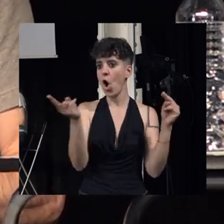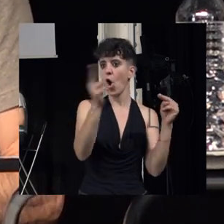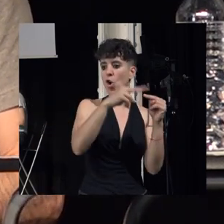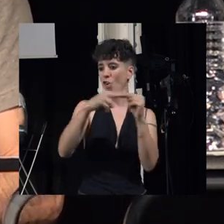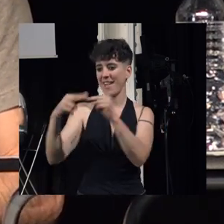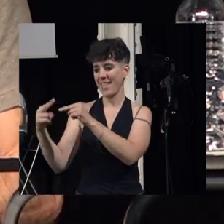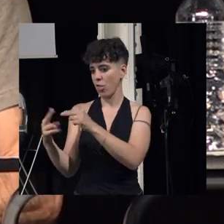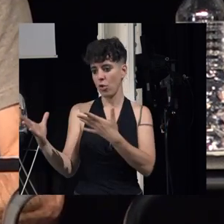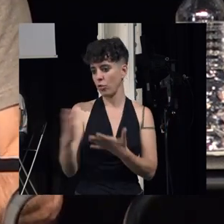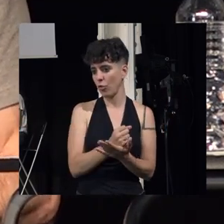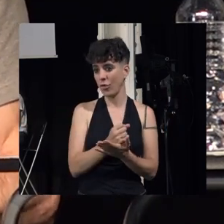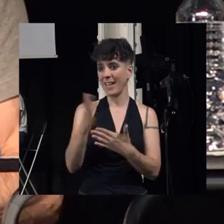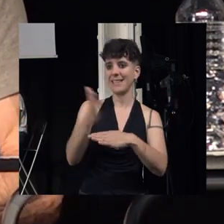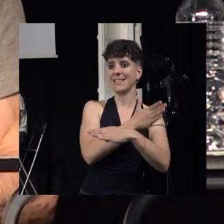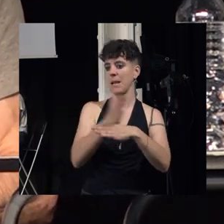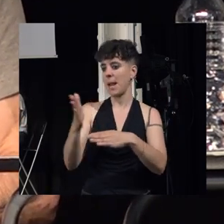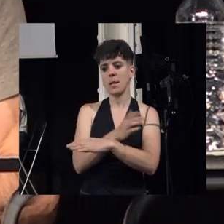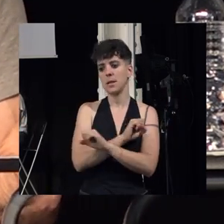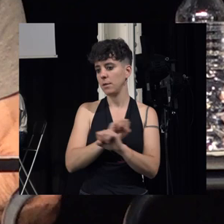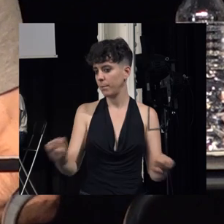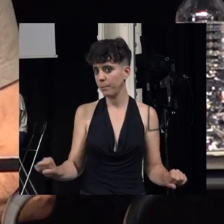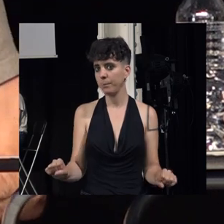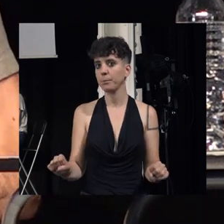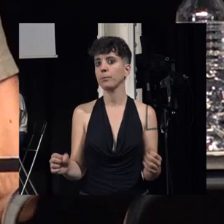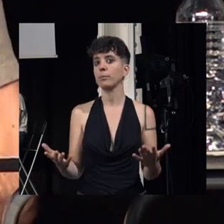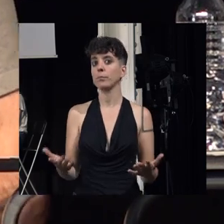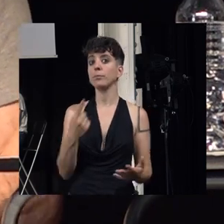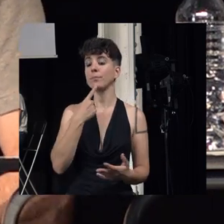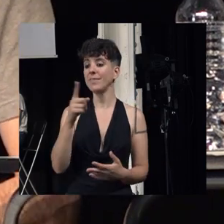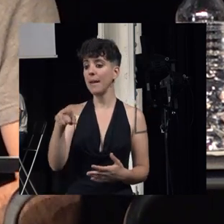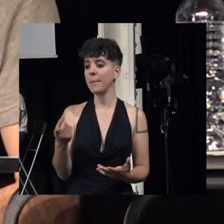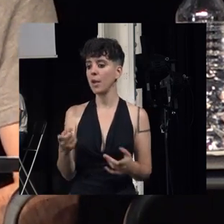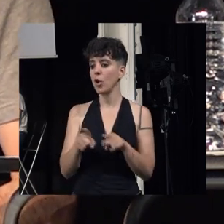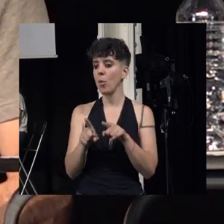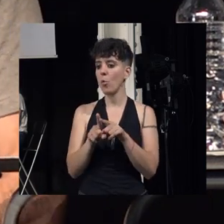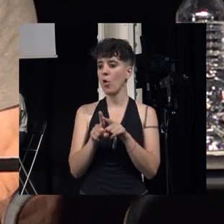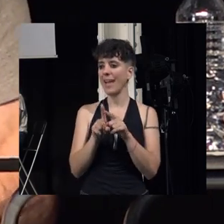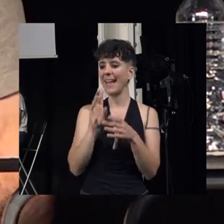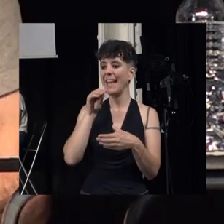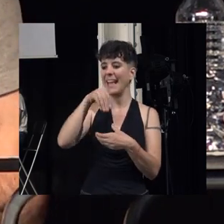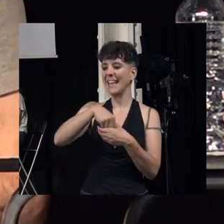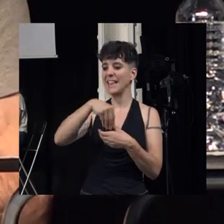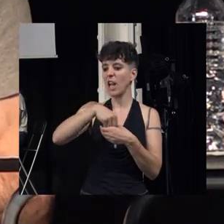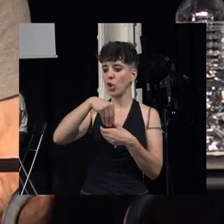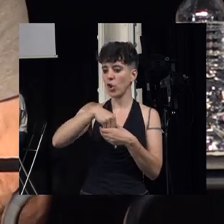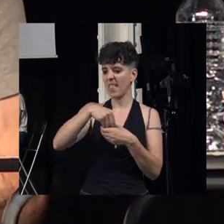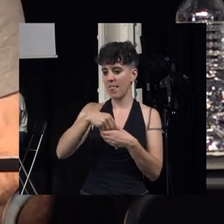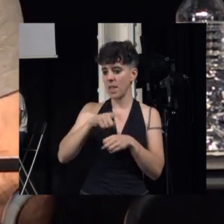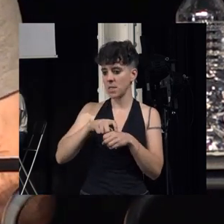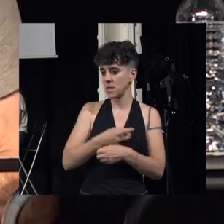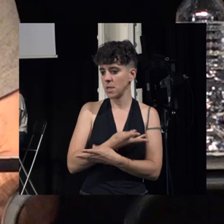no es separable. Decir también que interioridades hay muchas, incluso dentro de las